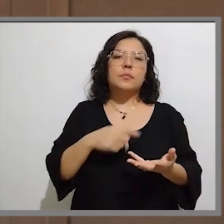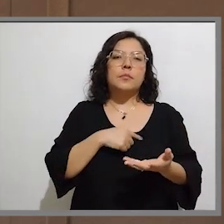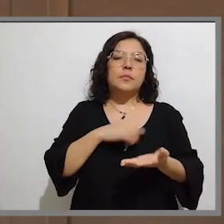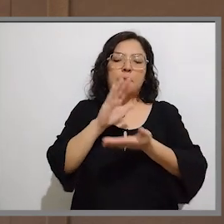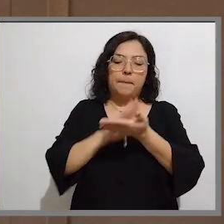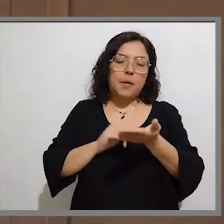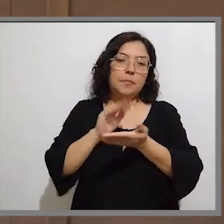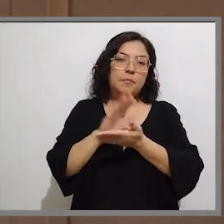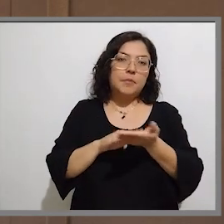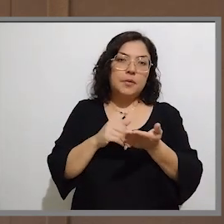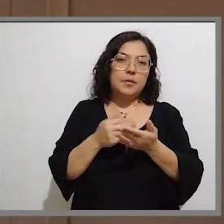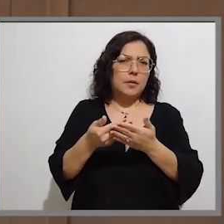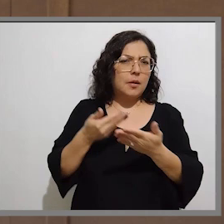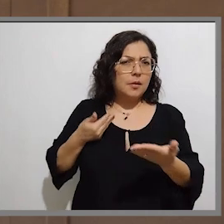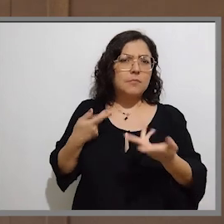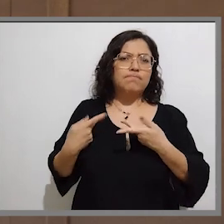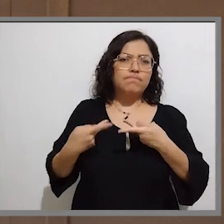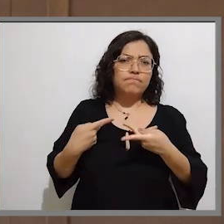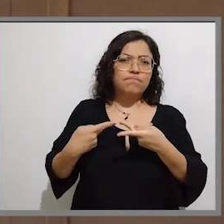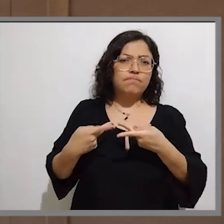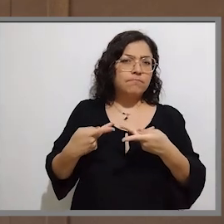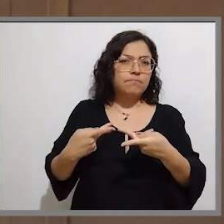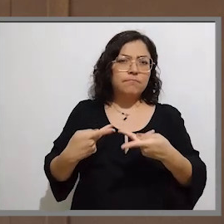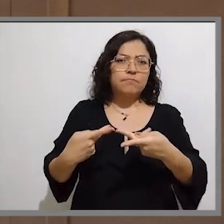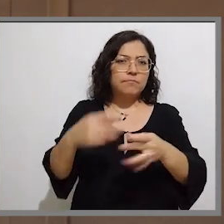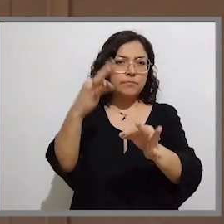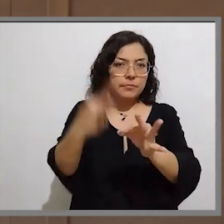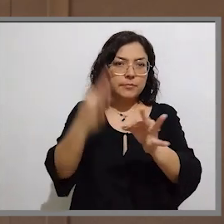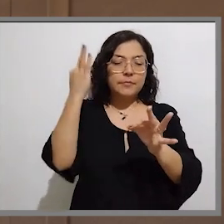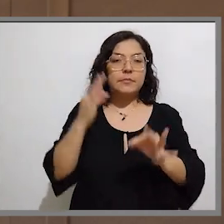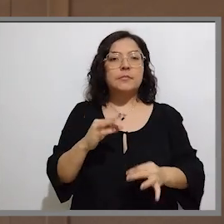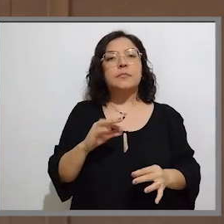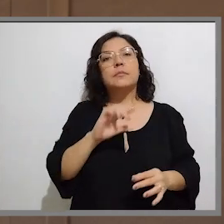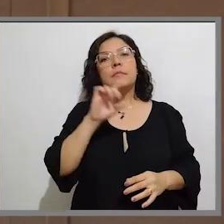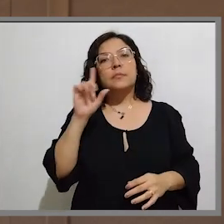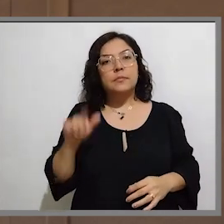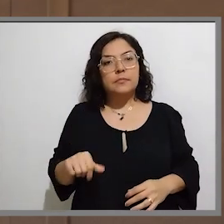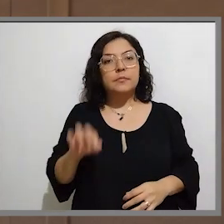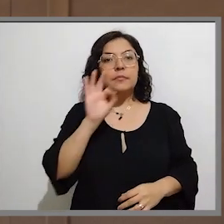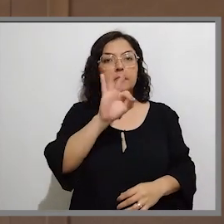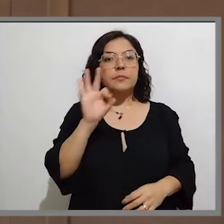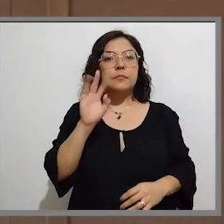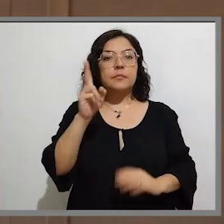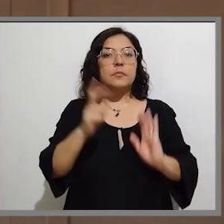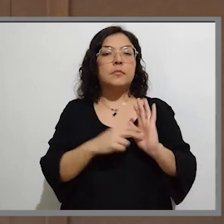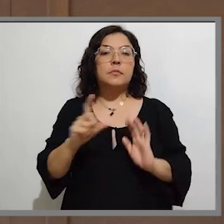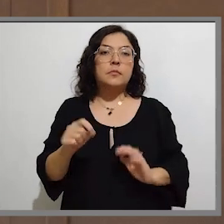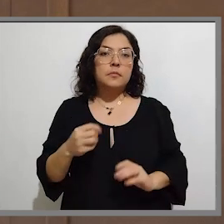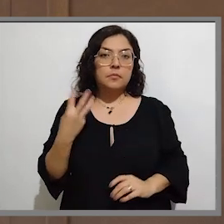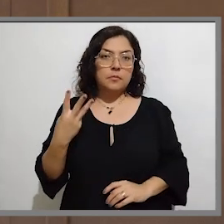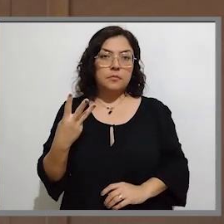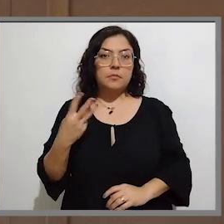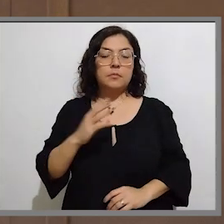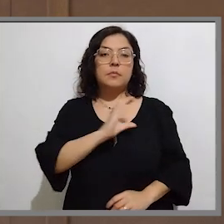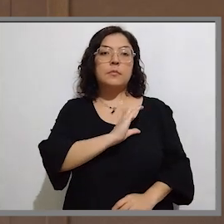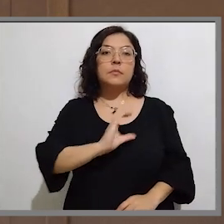se fue trabajando, en este caso, el proceso que llevó a la celebración de los debates en el año 2023 entre